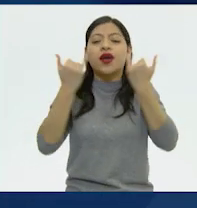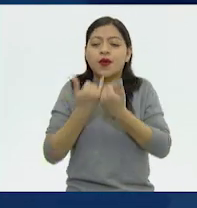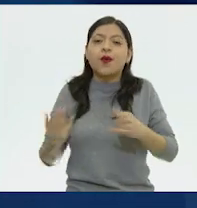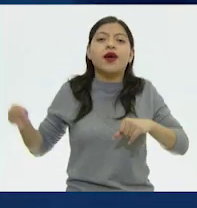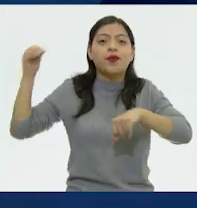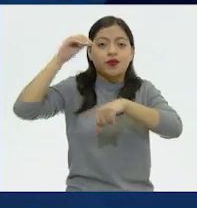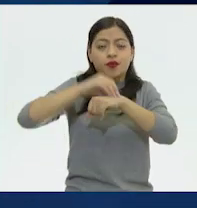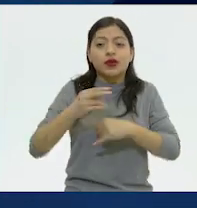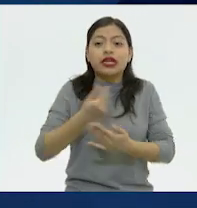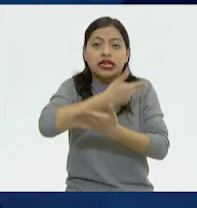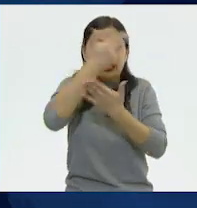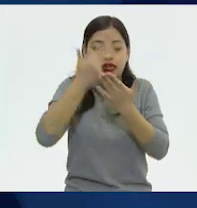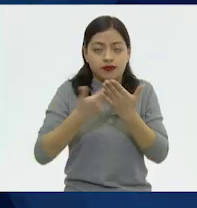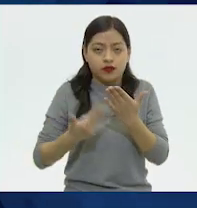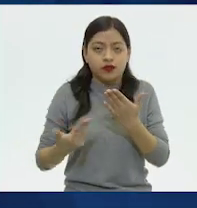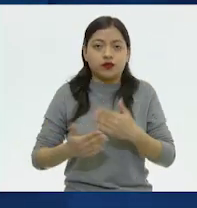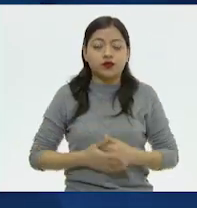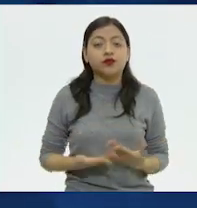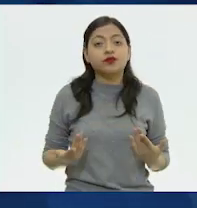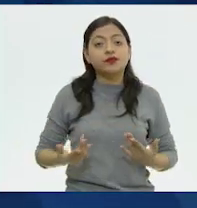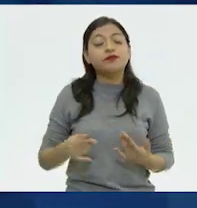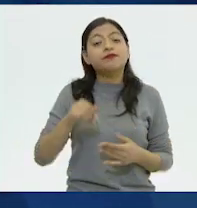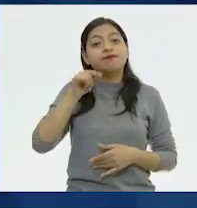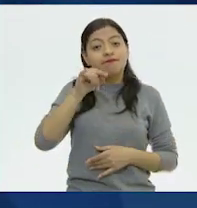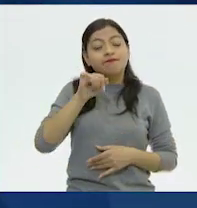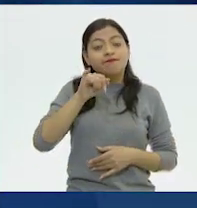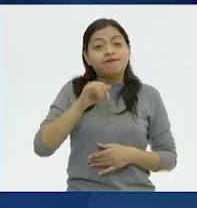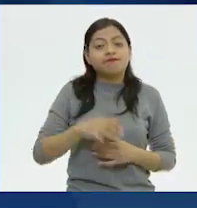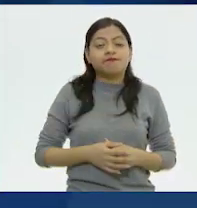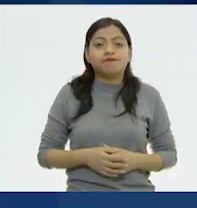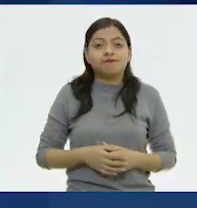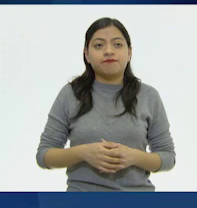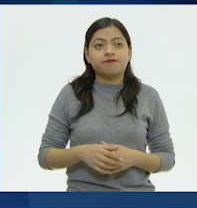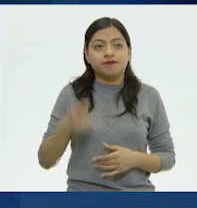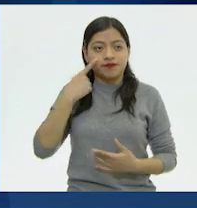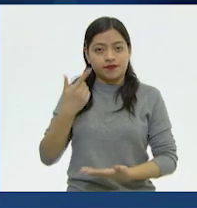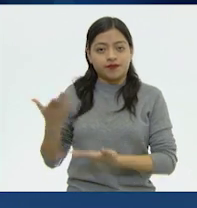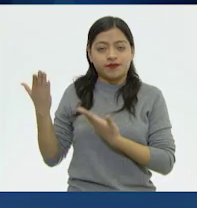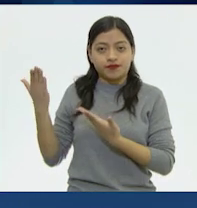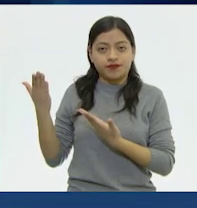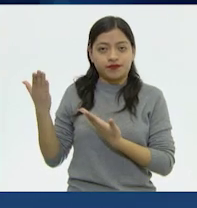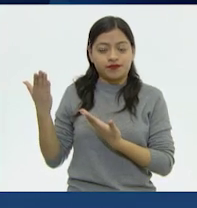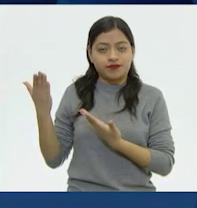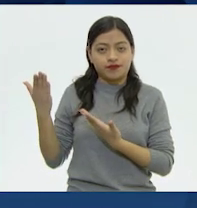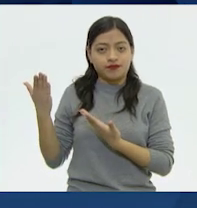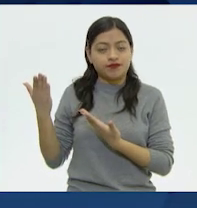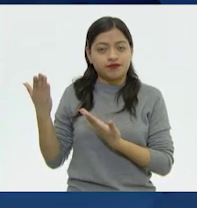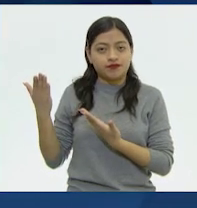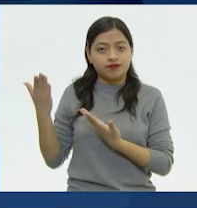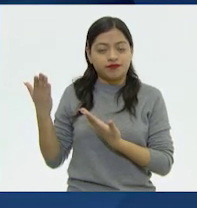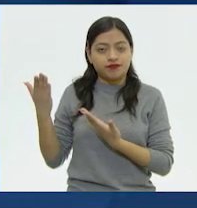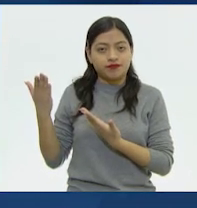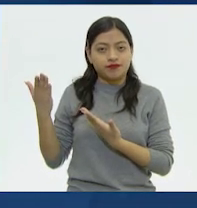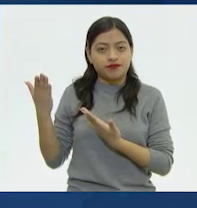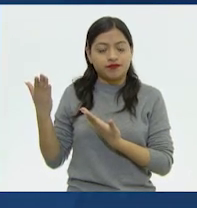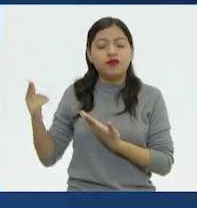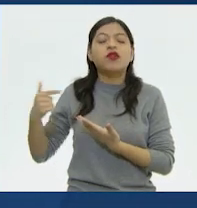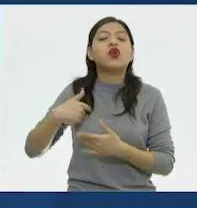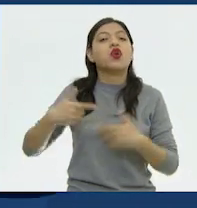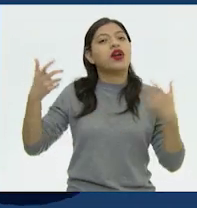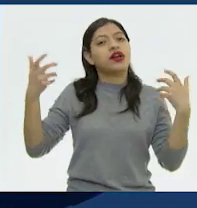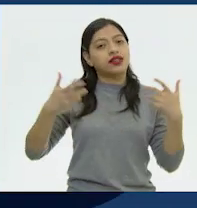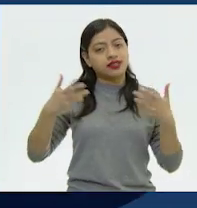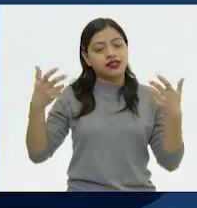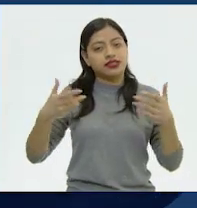acompañarse con ilustraciones. Y ahí debajo quiero mostrarles el esquema que realicé